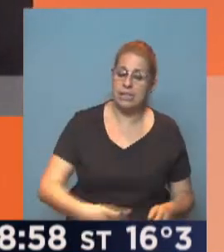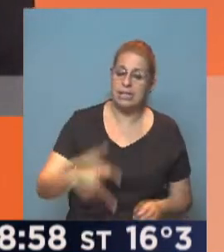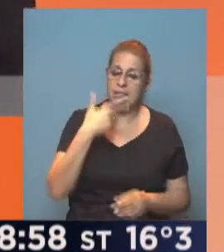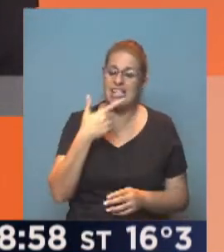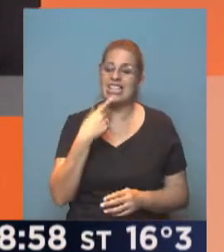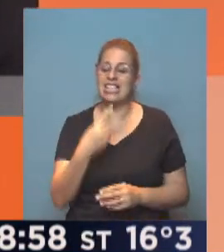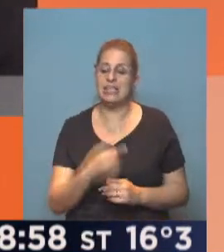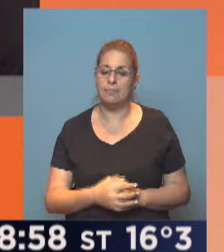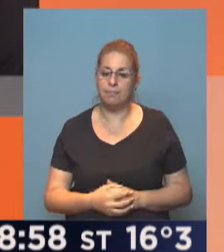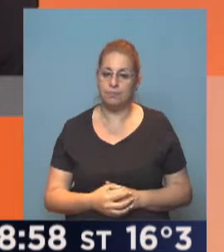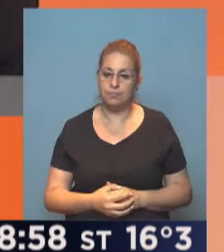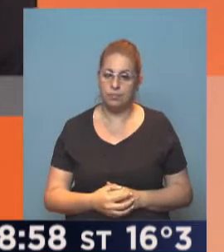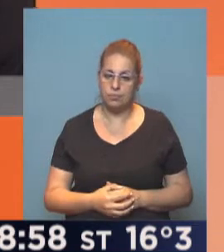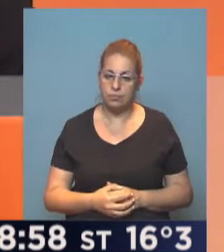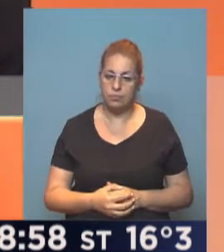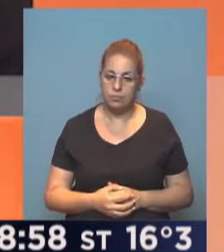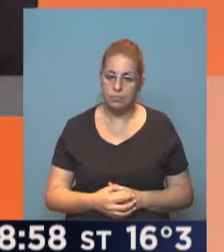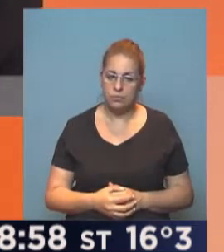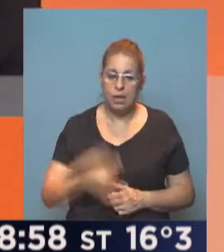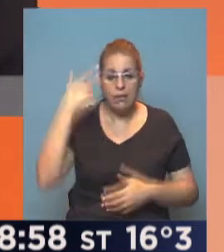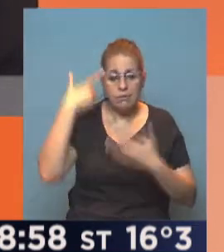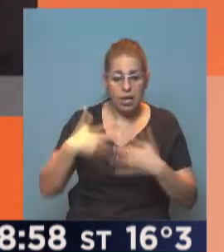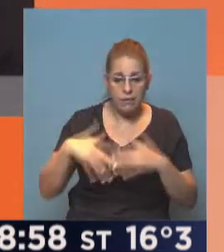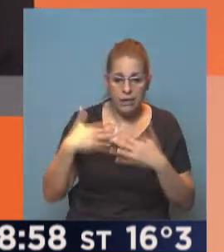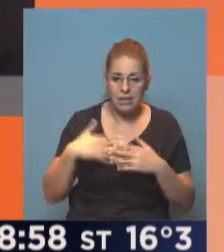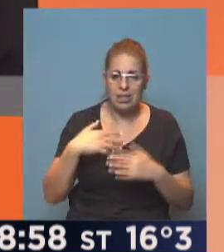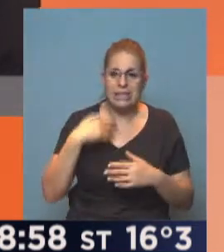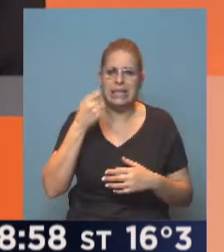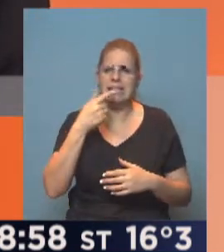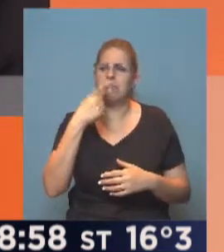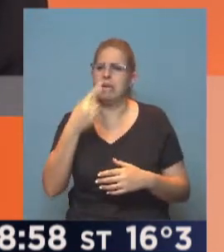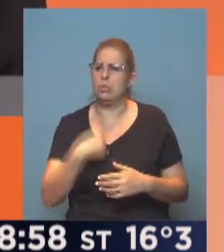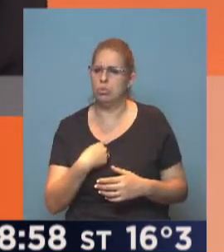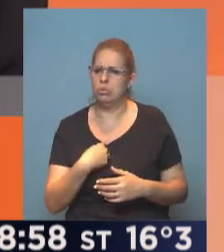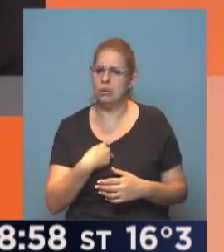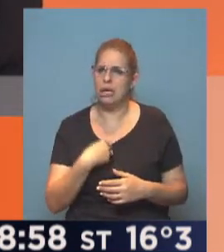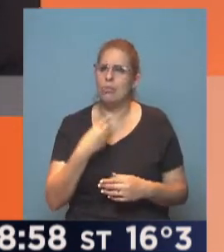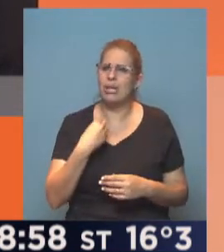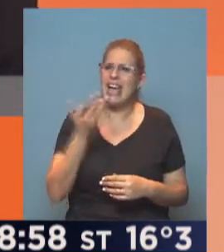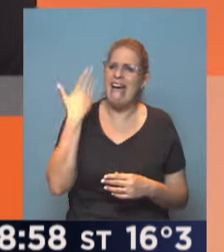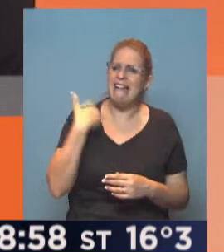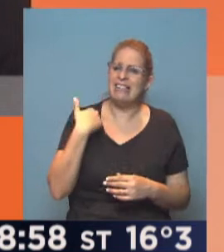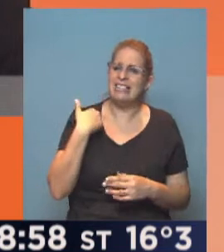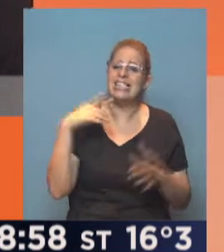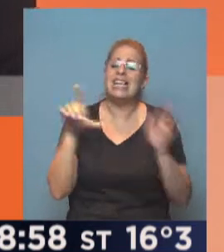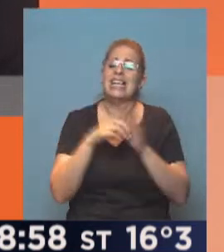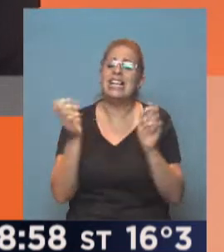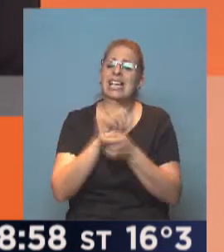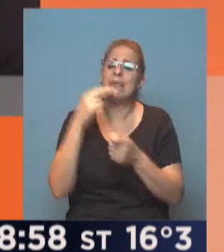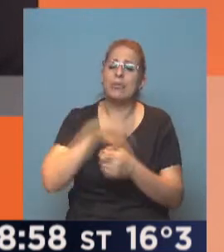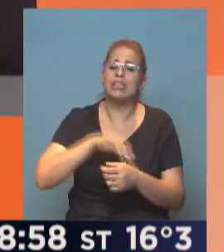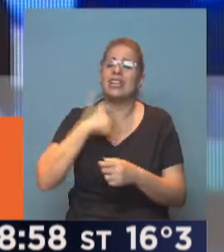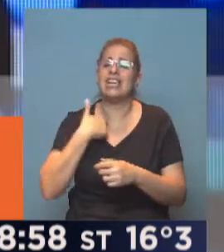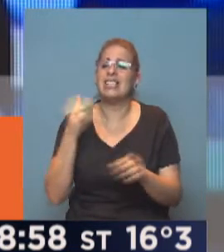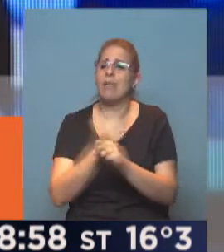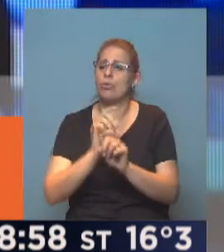Macri, más allá de las reflexiones, casi se hacía una pregunta: ¿por qué no se aprobó antes estas modificaciones de impuesto a las ganancias? ¿Por qué